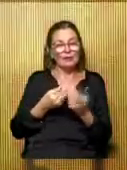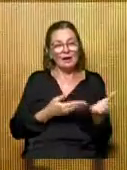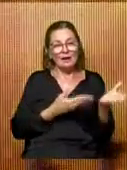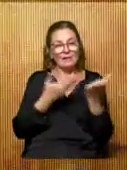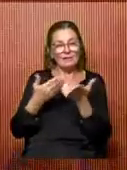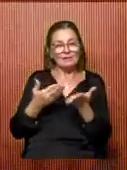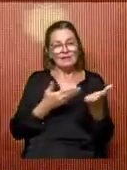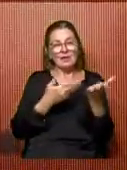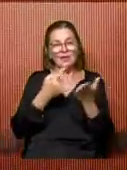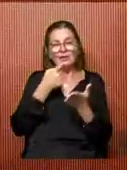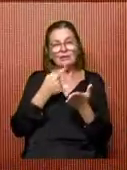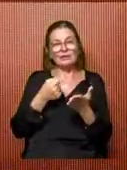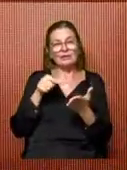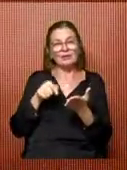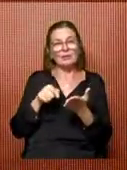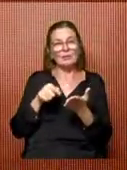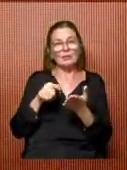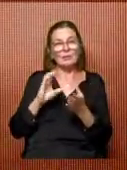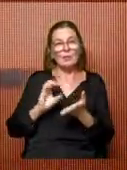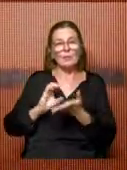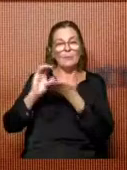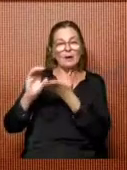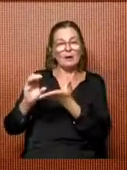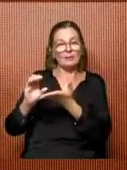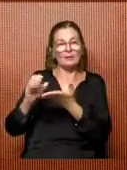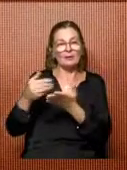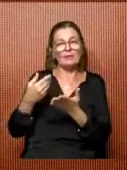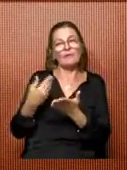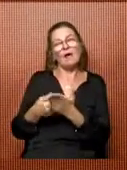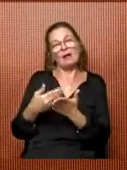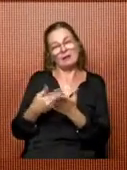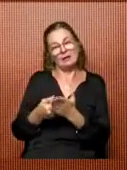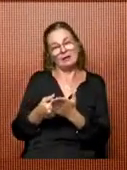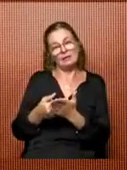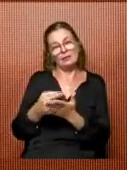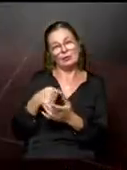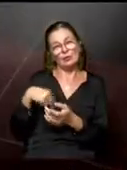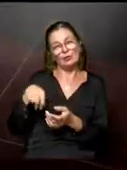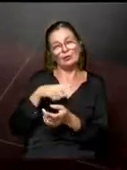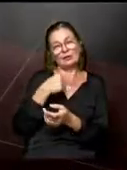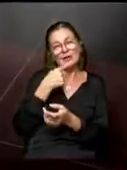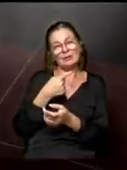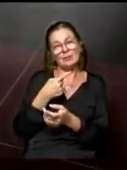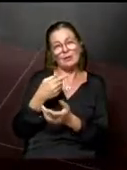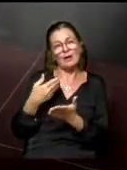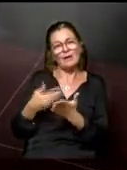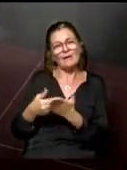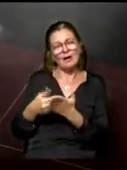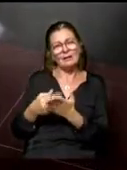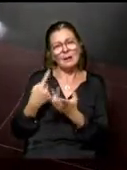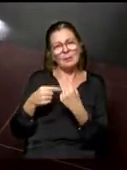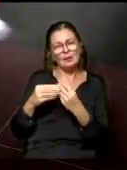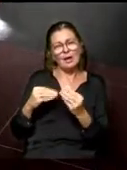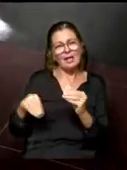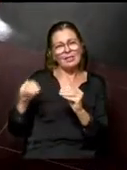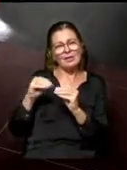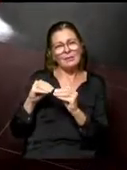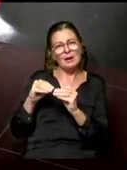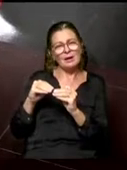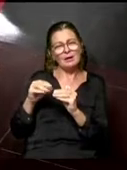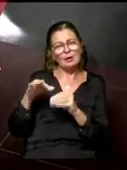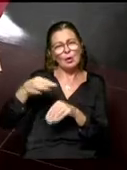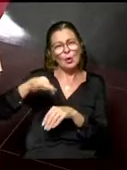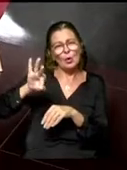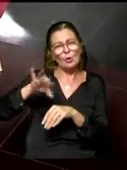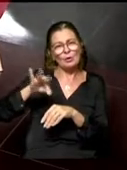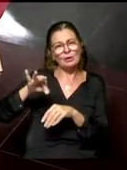los invitados diciendo que, bueno, que las transferencias monetarias son insuficientes. Uh-huh. Y nosotras decimos que son insuficientes, pero que además ha sido casi lo único que ha